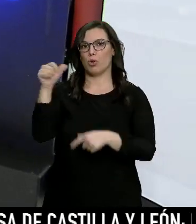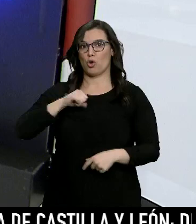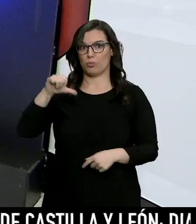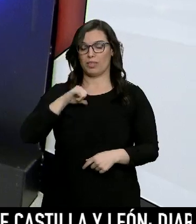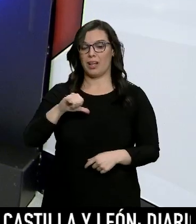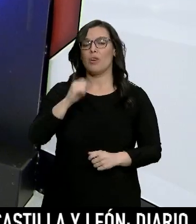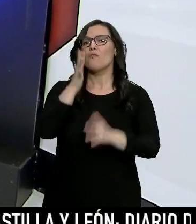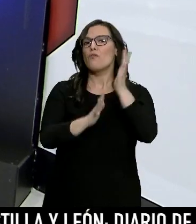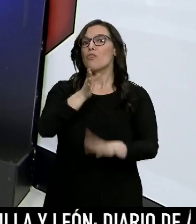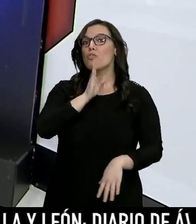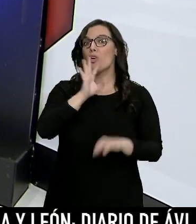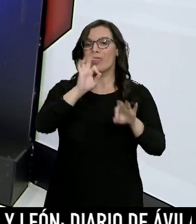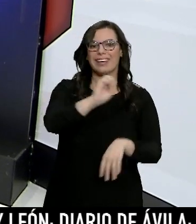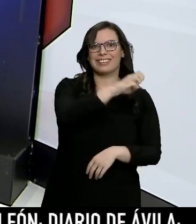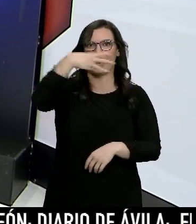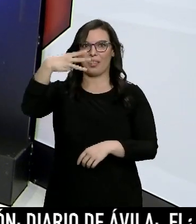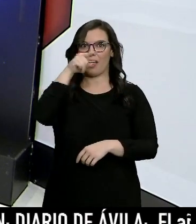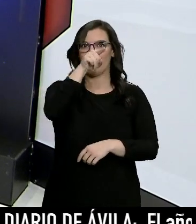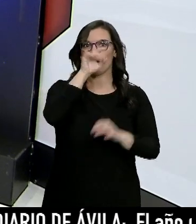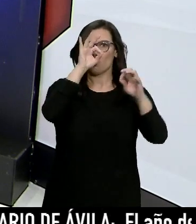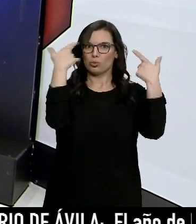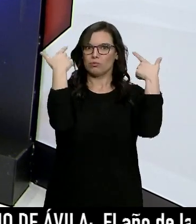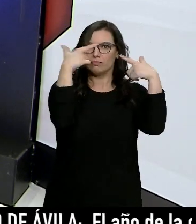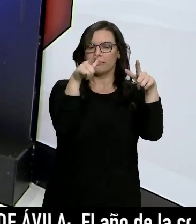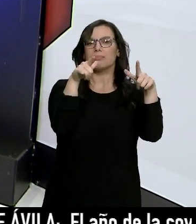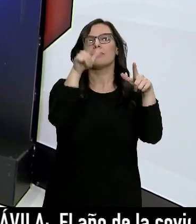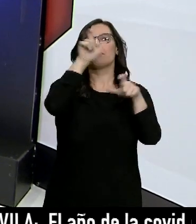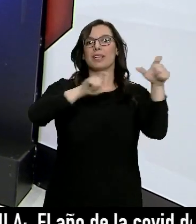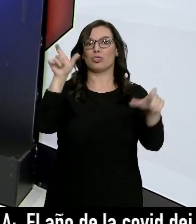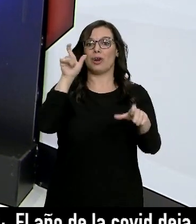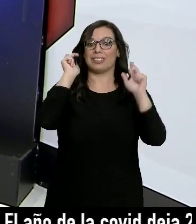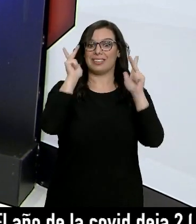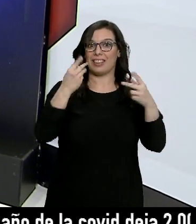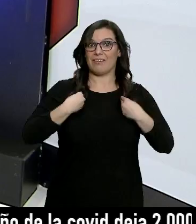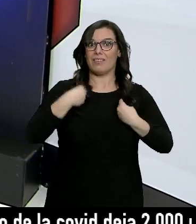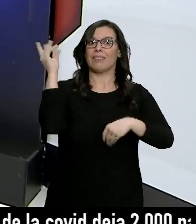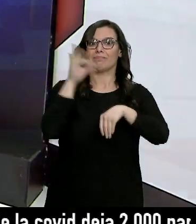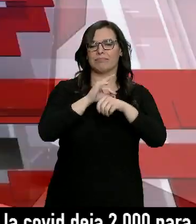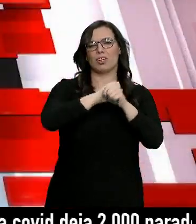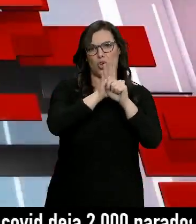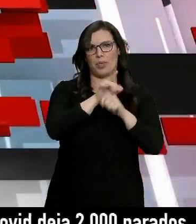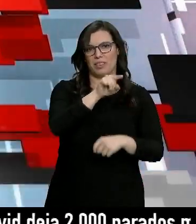El fuego se declaró en la tercera planta donde están ubicados los residentes con COVID.